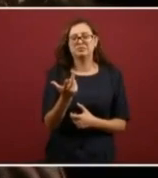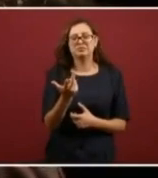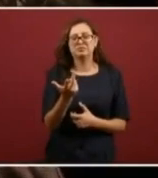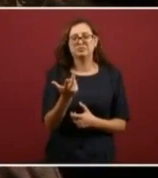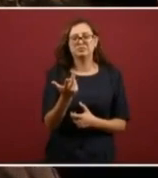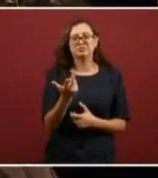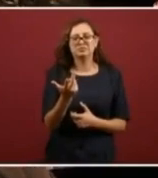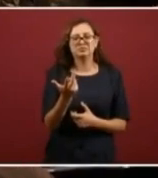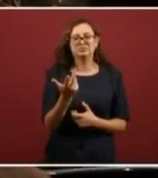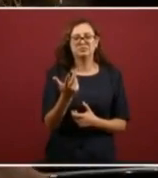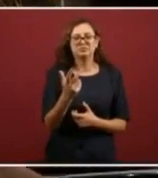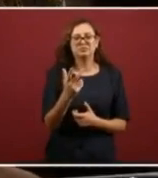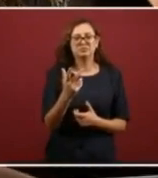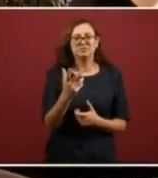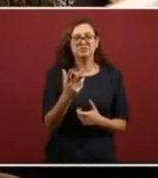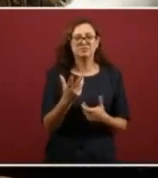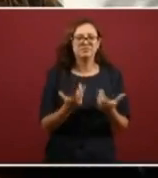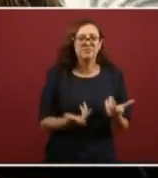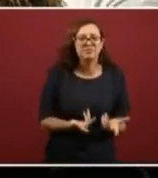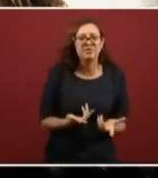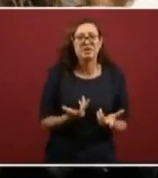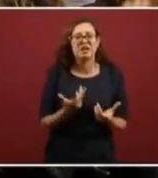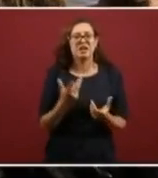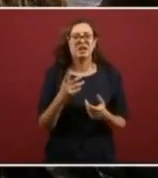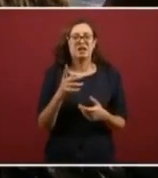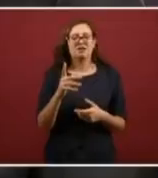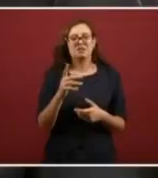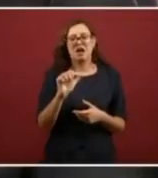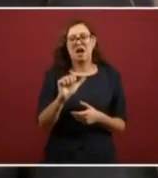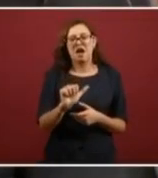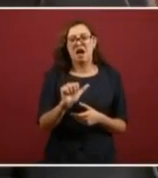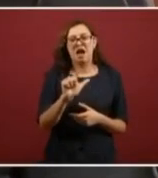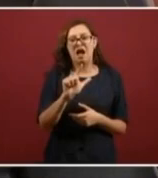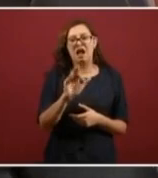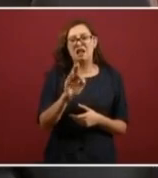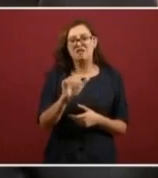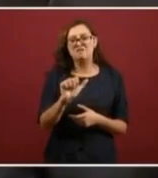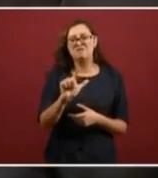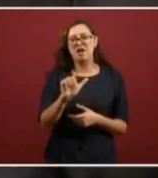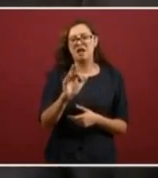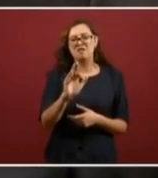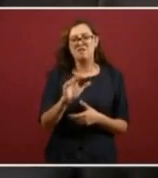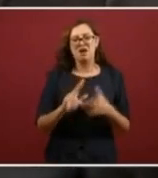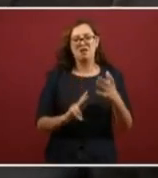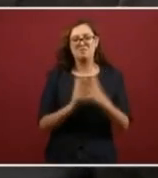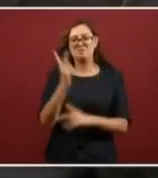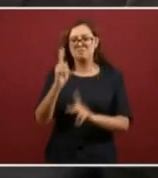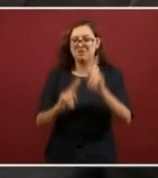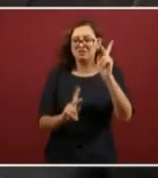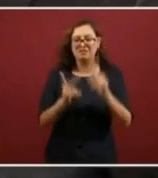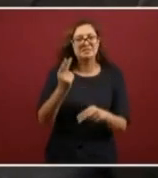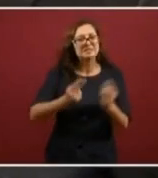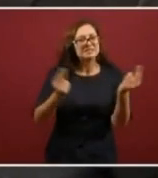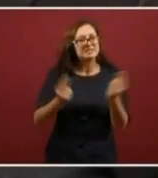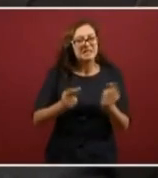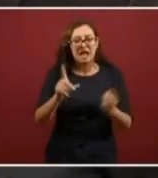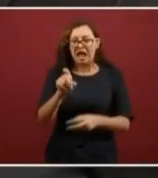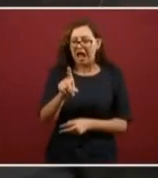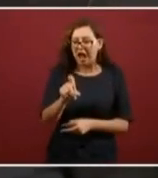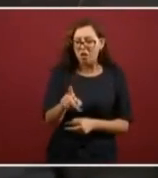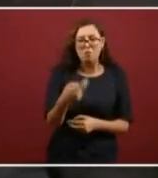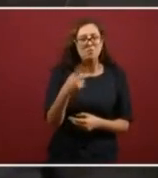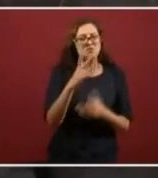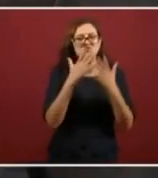con alfalfa, que demanda muchísima agua, en donde no tenemos agua, pero